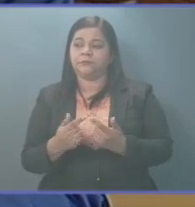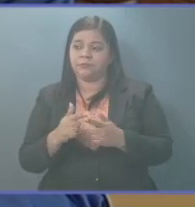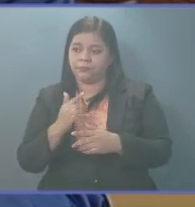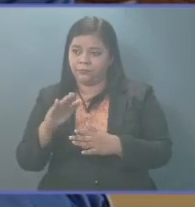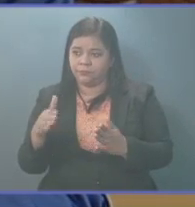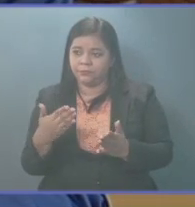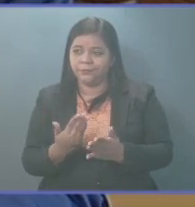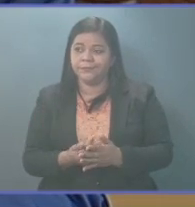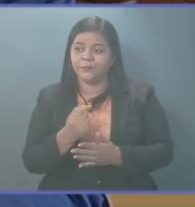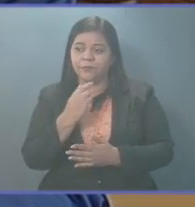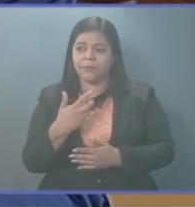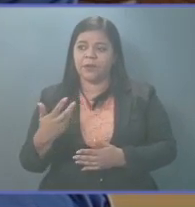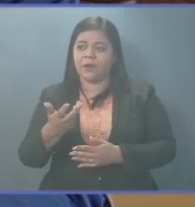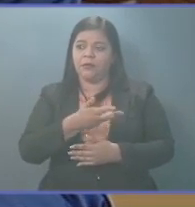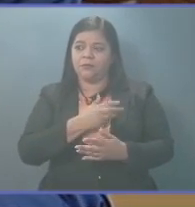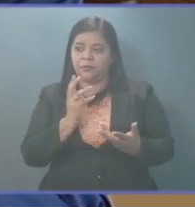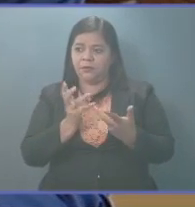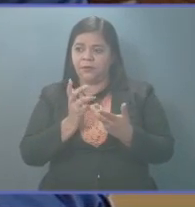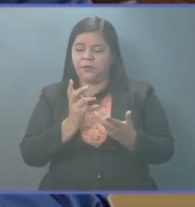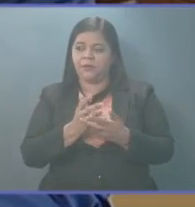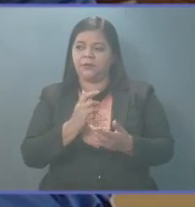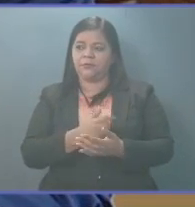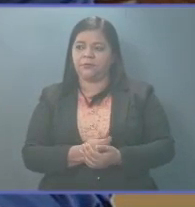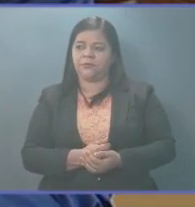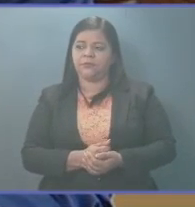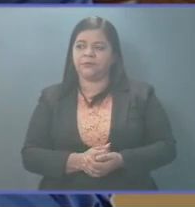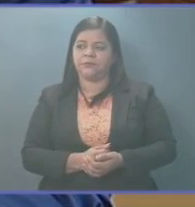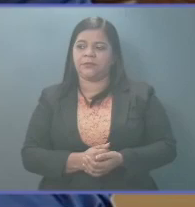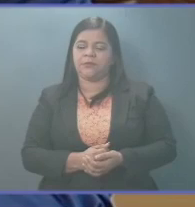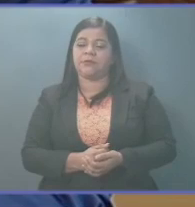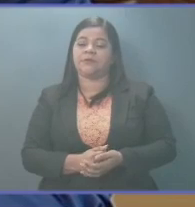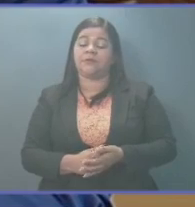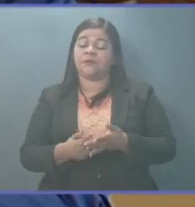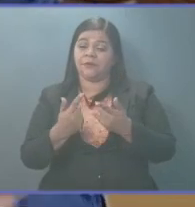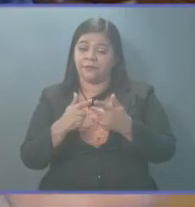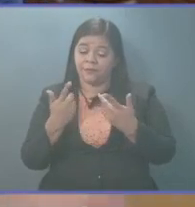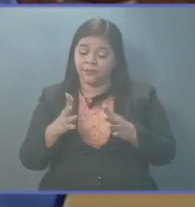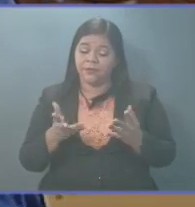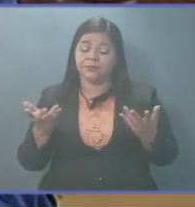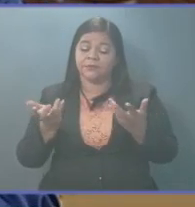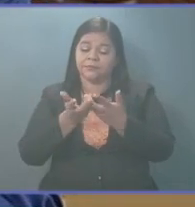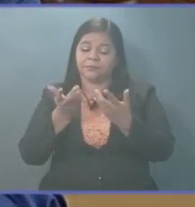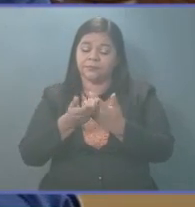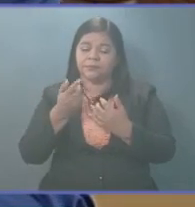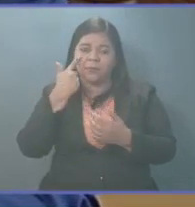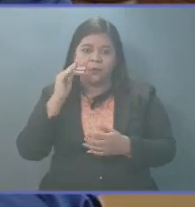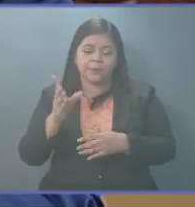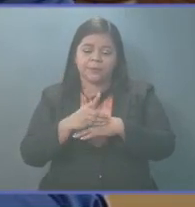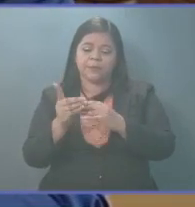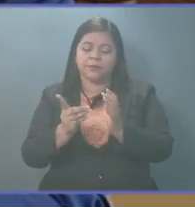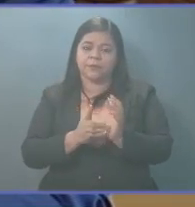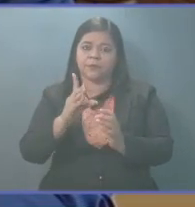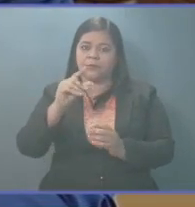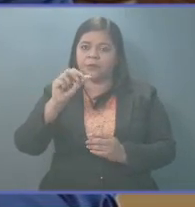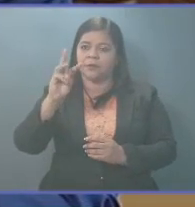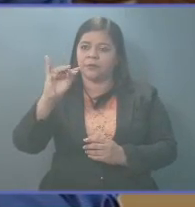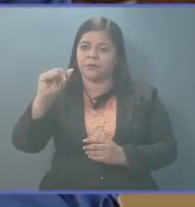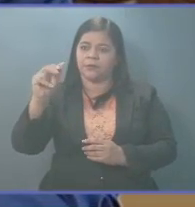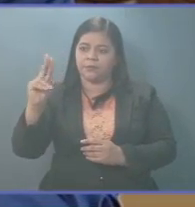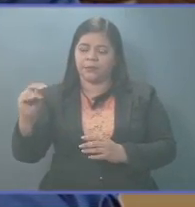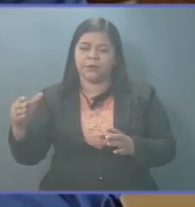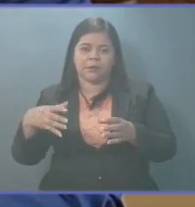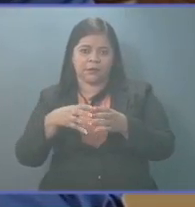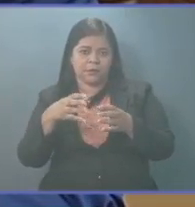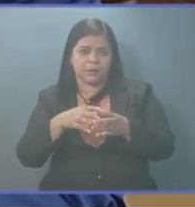es un colega que ya no está en esta Asamblea Legislativa. Pero colegas como el diputado Damián Alegría y el Grupo Parlamentario